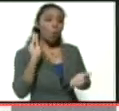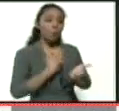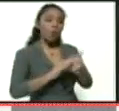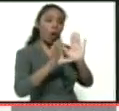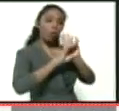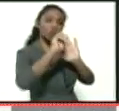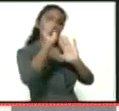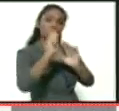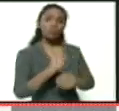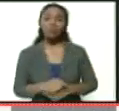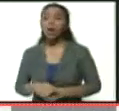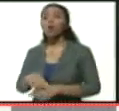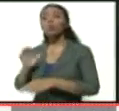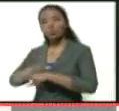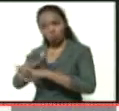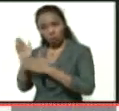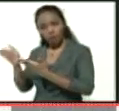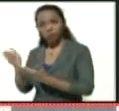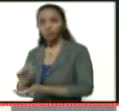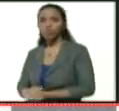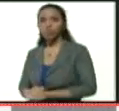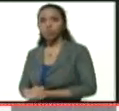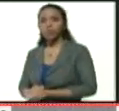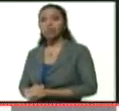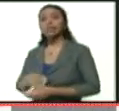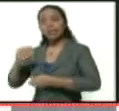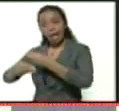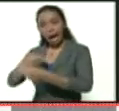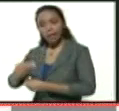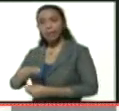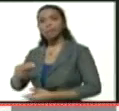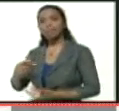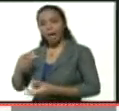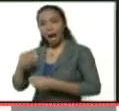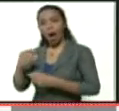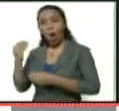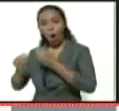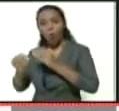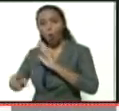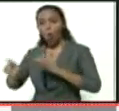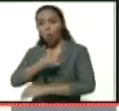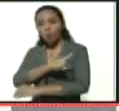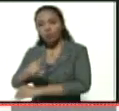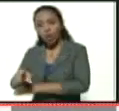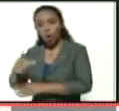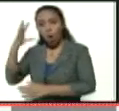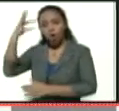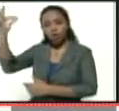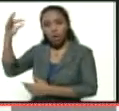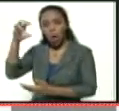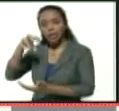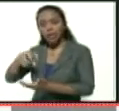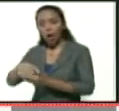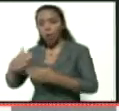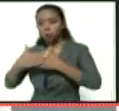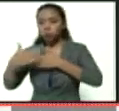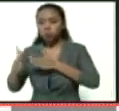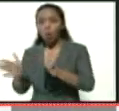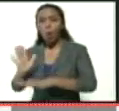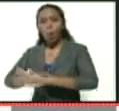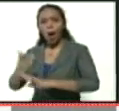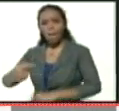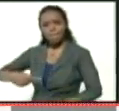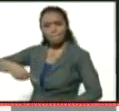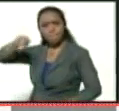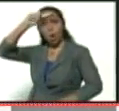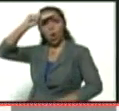Constitución? Por eso. Se complacen peticiones. El Consejo de Estado ha ampliado porque se molestó